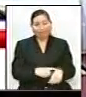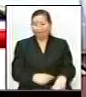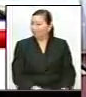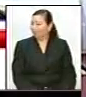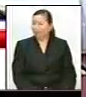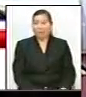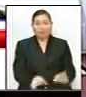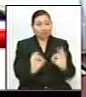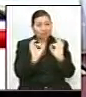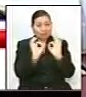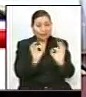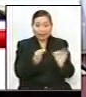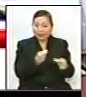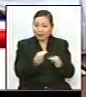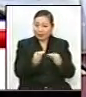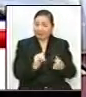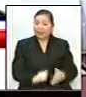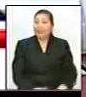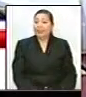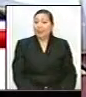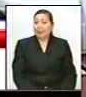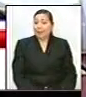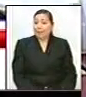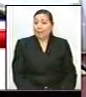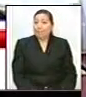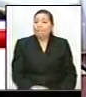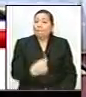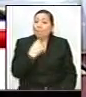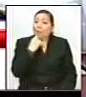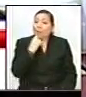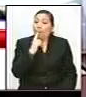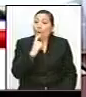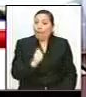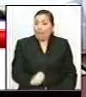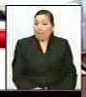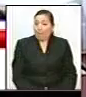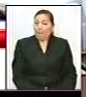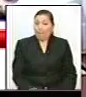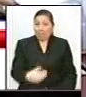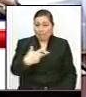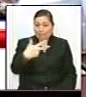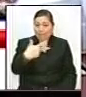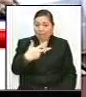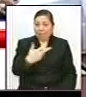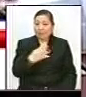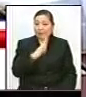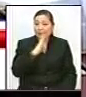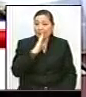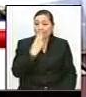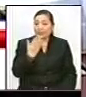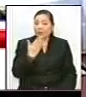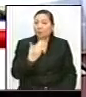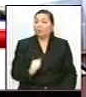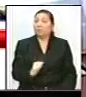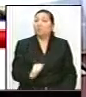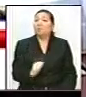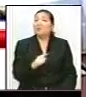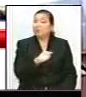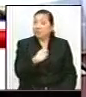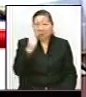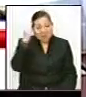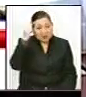Muy puntual, presidente, solo quiero preguntarle a los tres señores que ya he mencionado, si creen